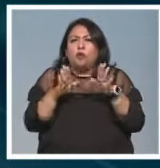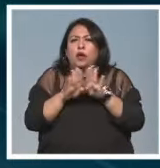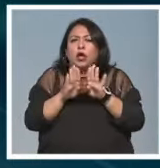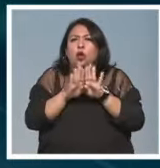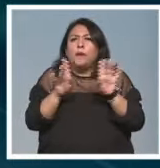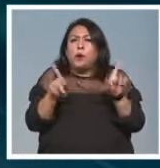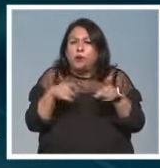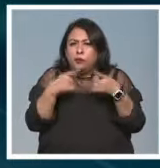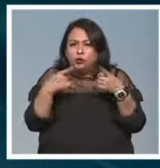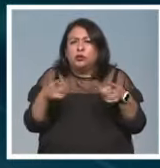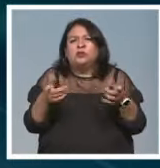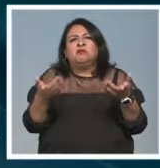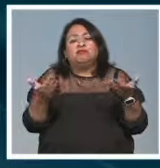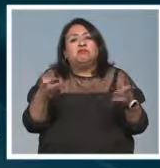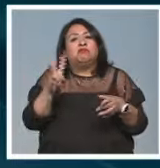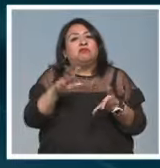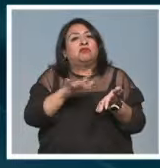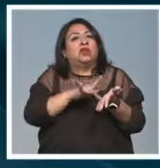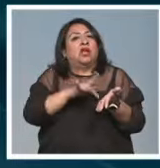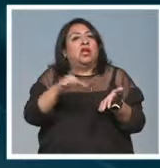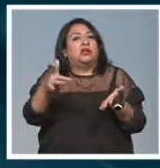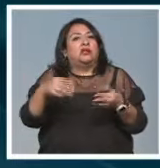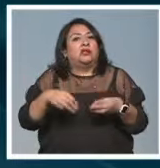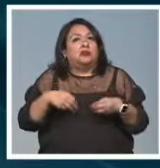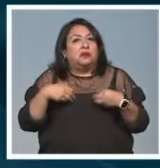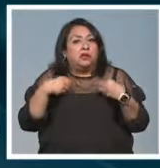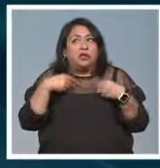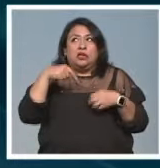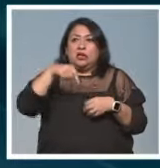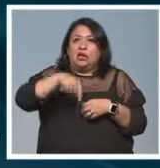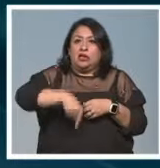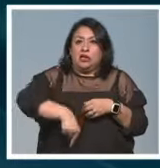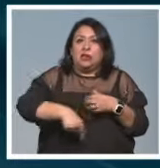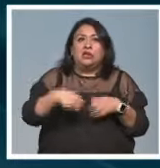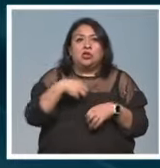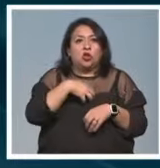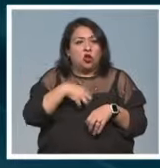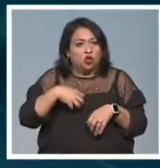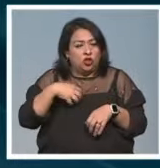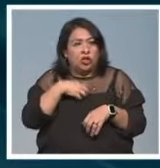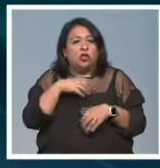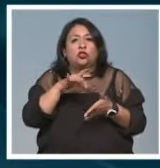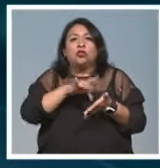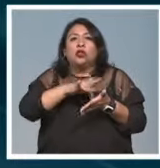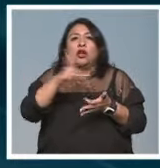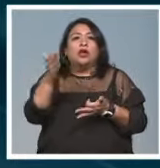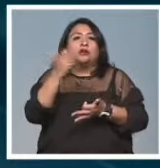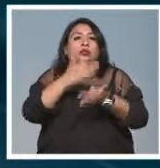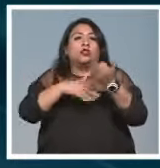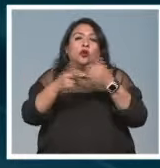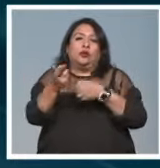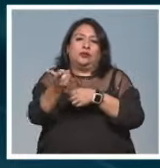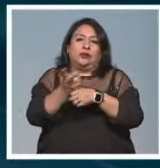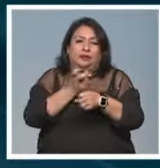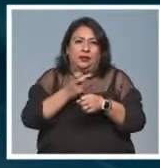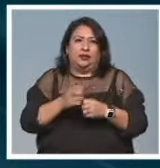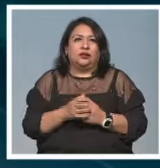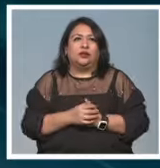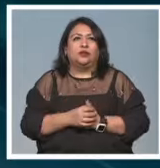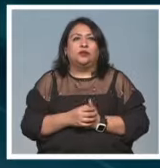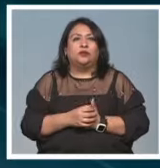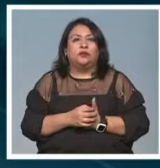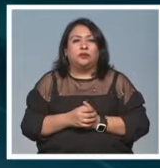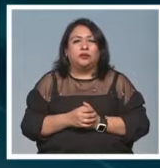música y pues muy agradecidos con la vida de estar aquí y muy contentos y muy agradecidos con todos por la invitación.